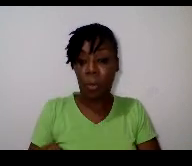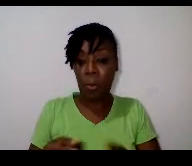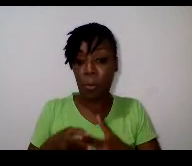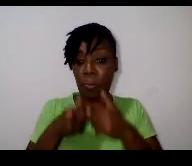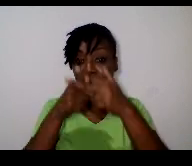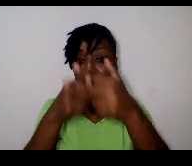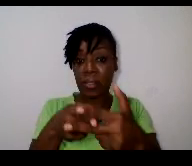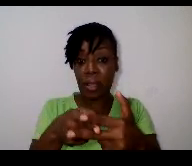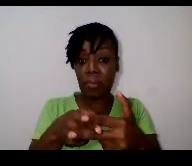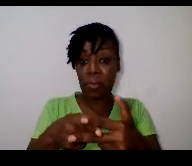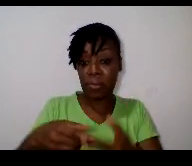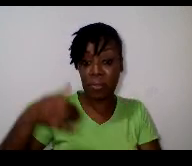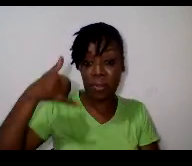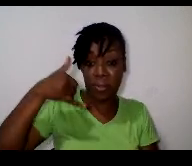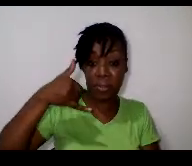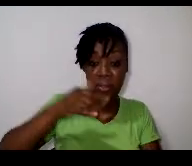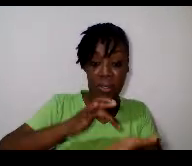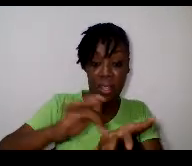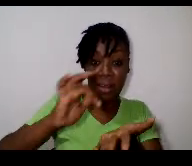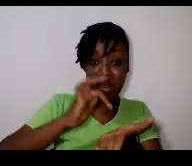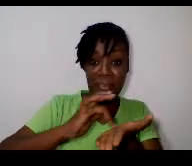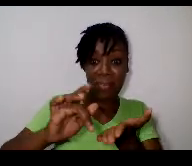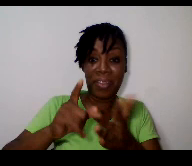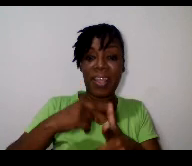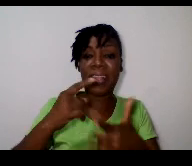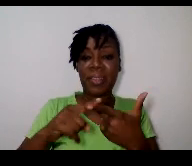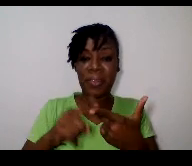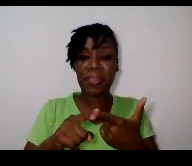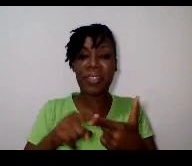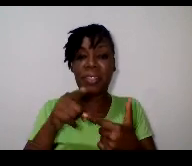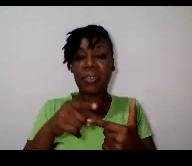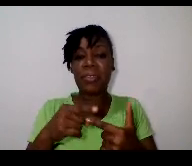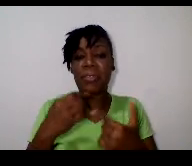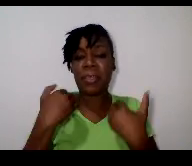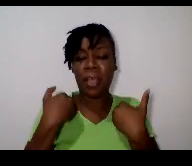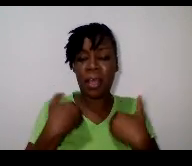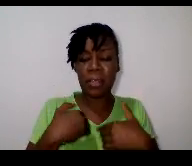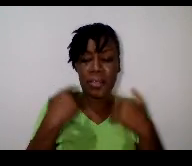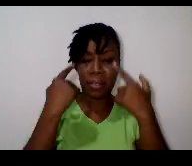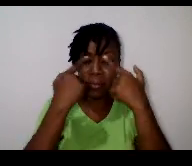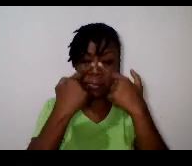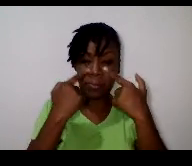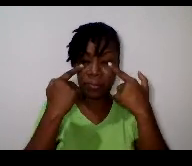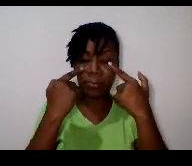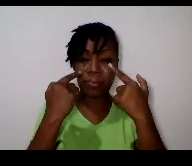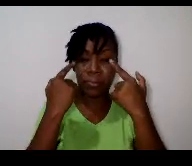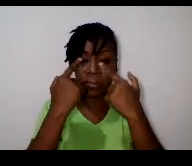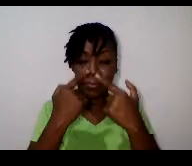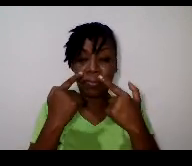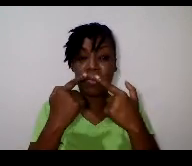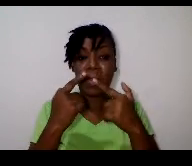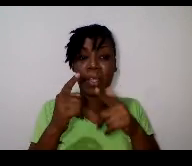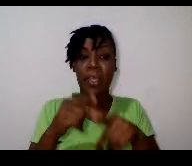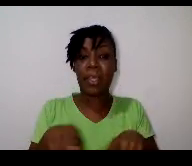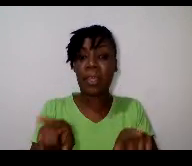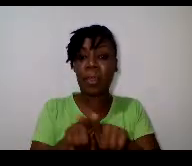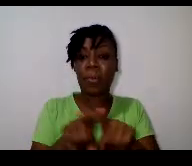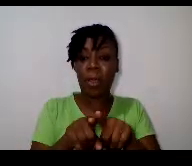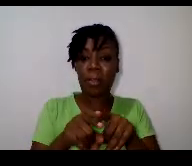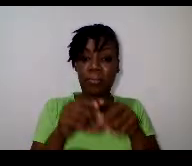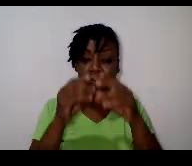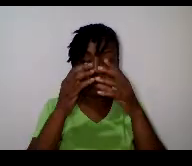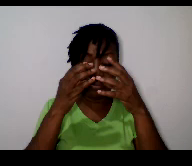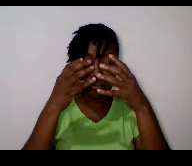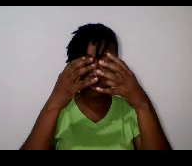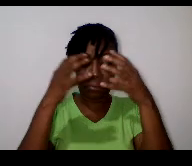una fatiga ocular. Eso significa que se le cansan los ojos. Inclusive hay un aumento de miopía y los niños